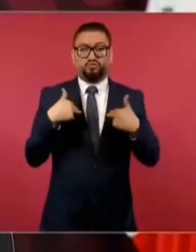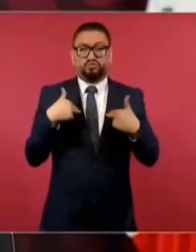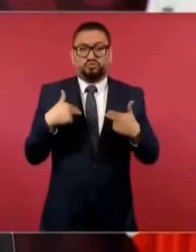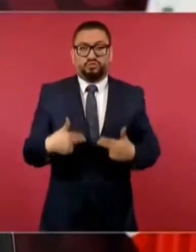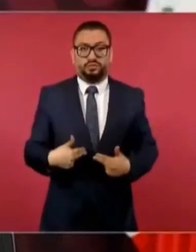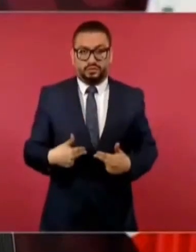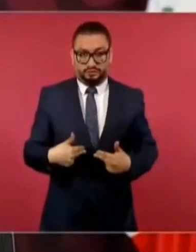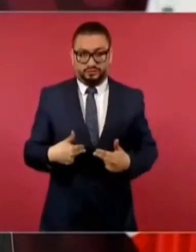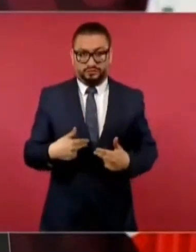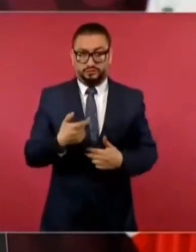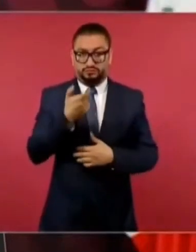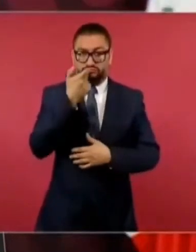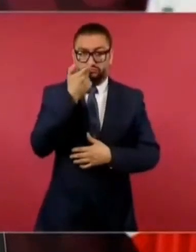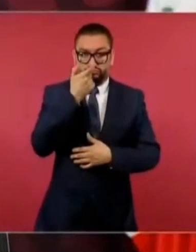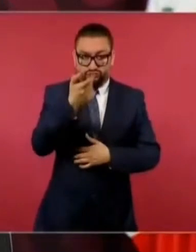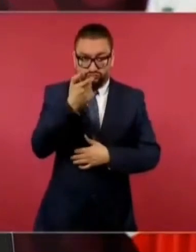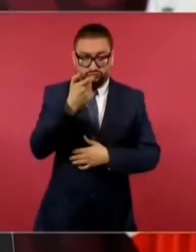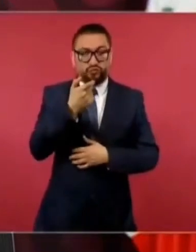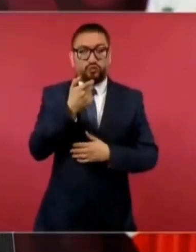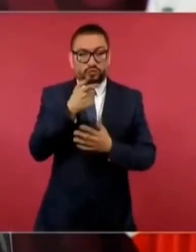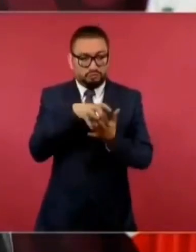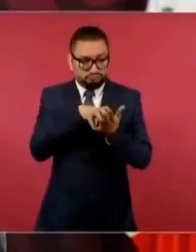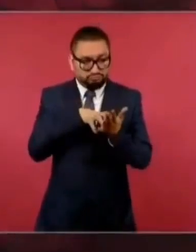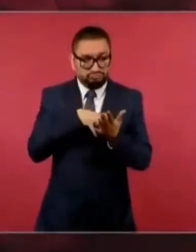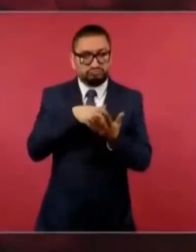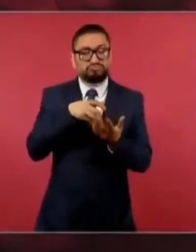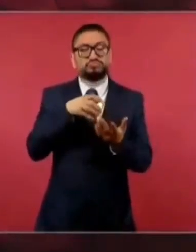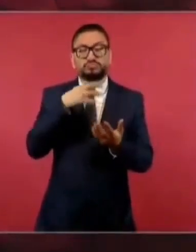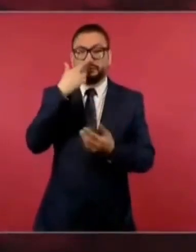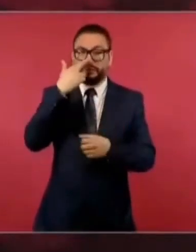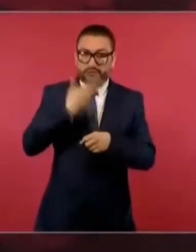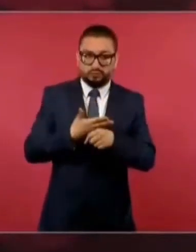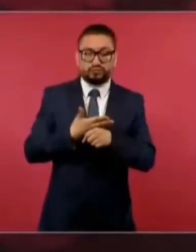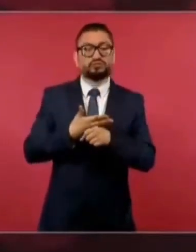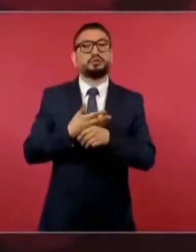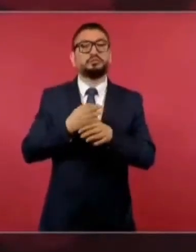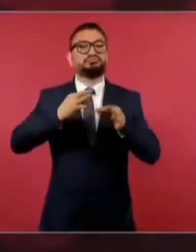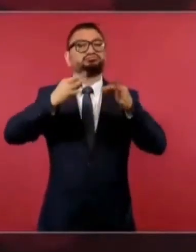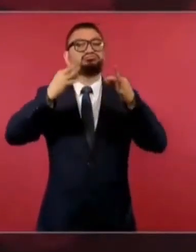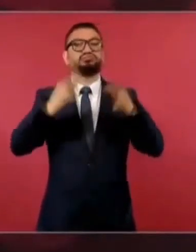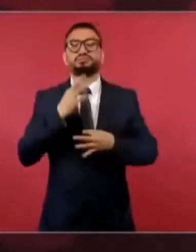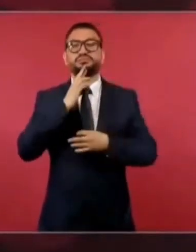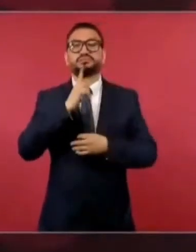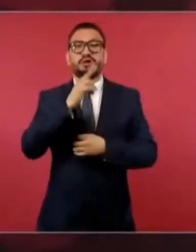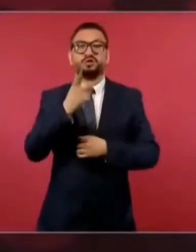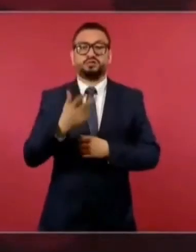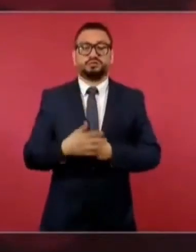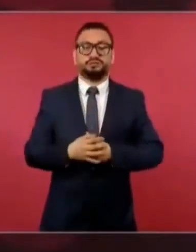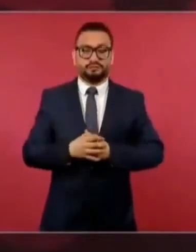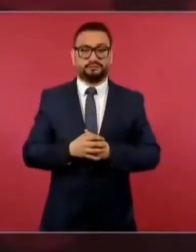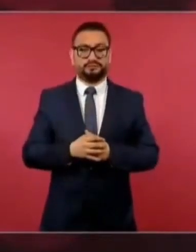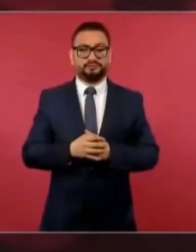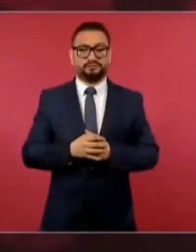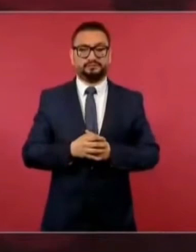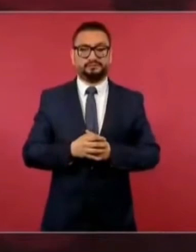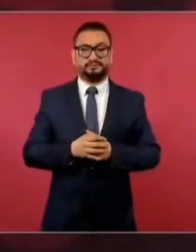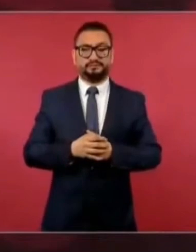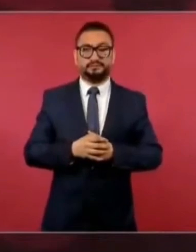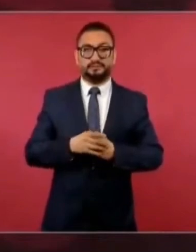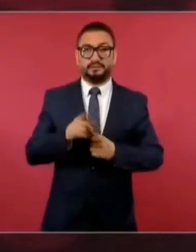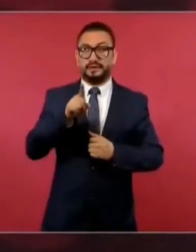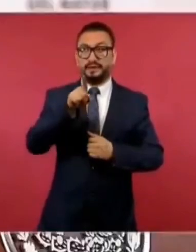con economía moral, y funciona mejor que el que